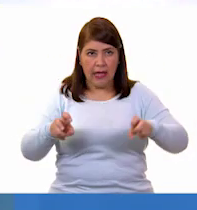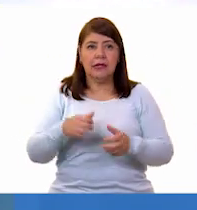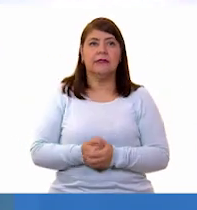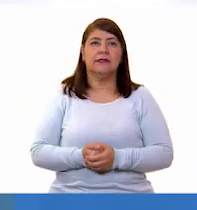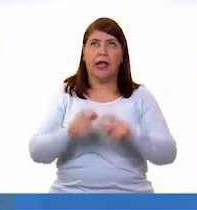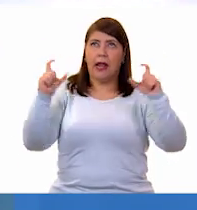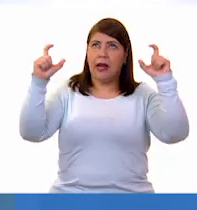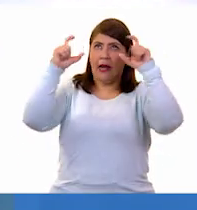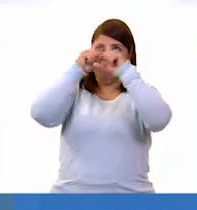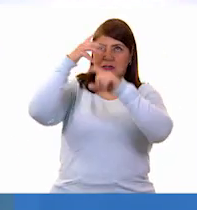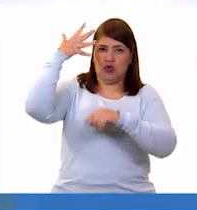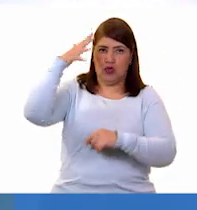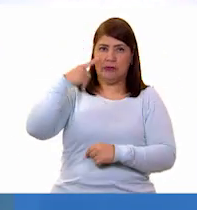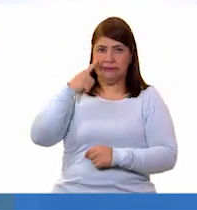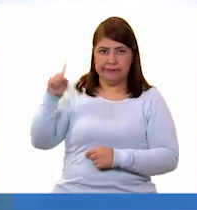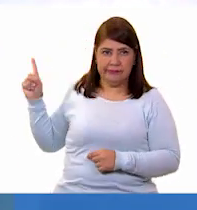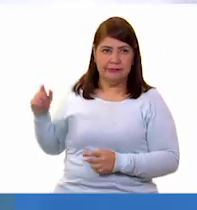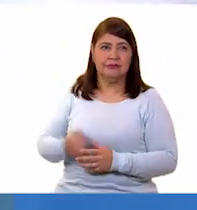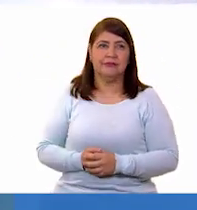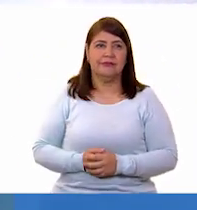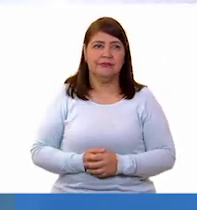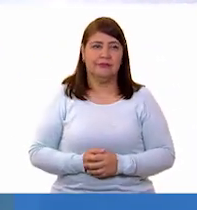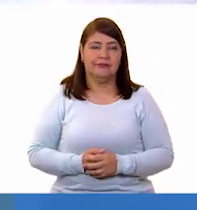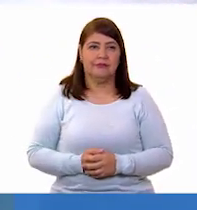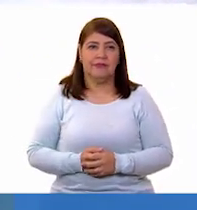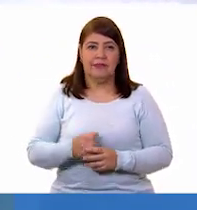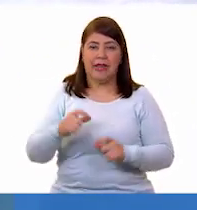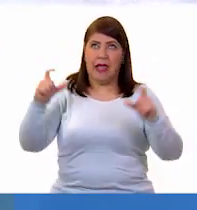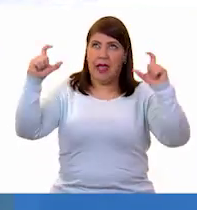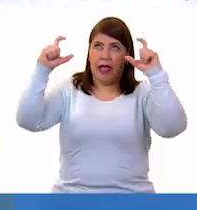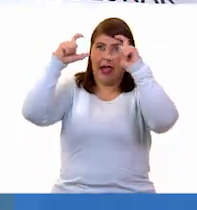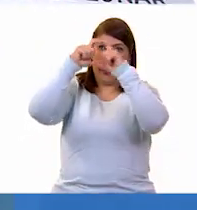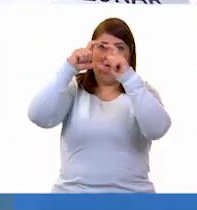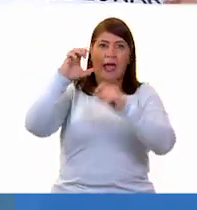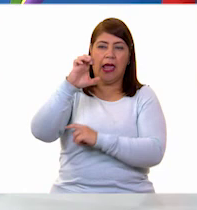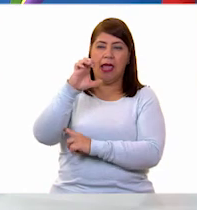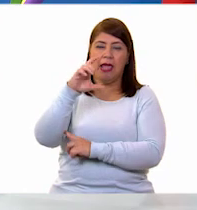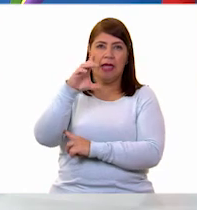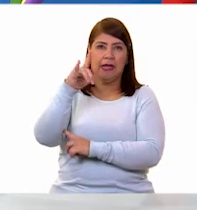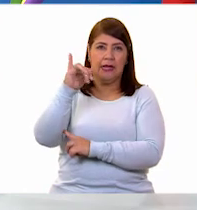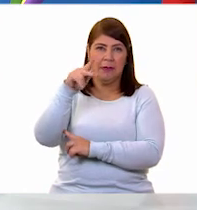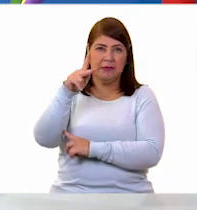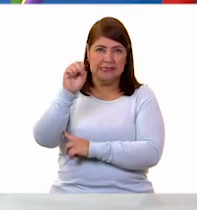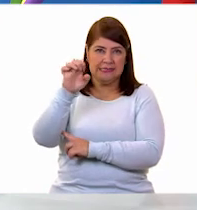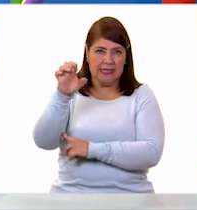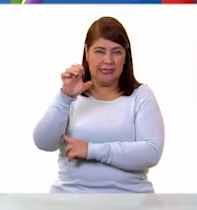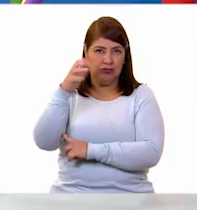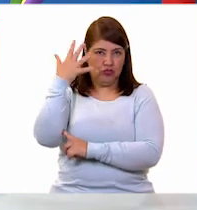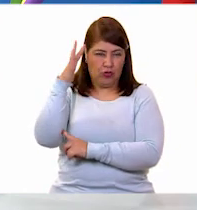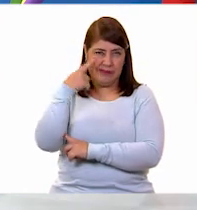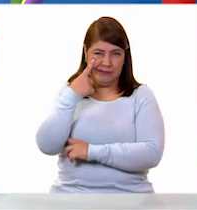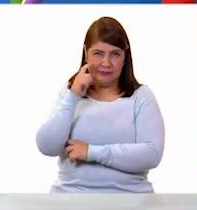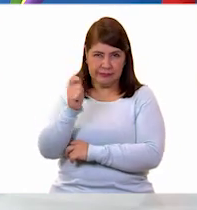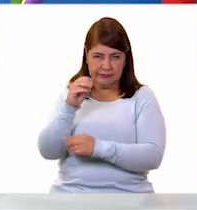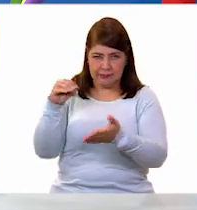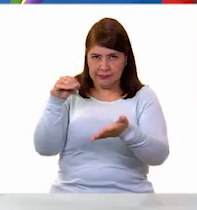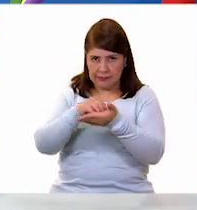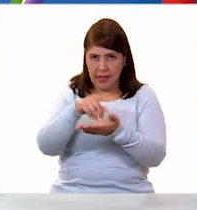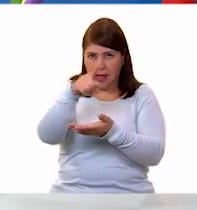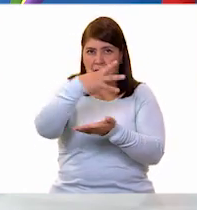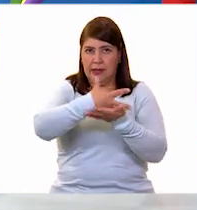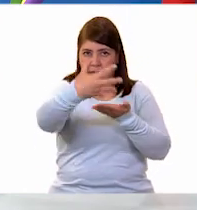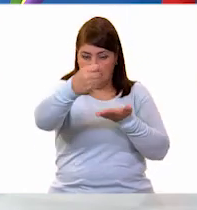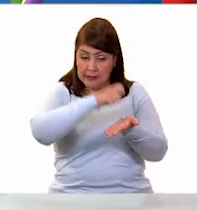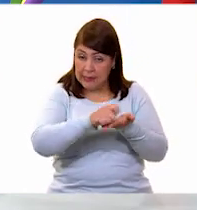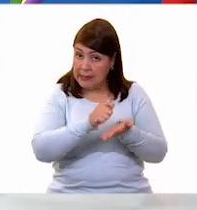¿va? Muchas gracias. Aquí tenemos nuestro letrero que dice eclipse solar. Y lo vamos a colocar para que ustedes tomen nota y